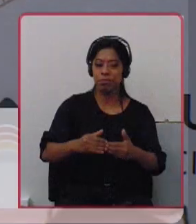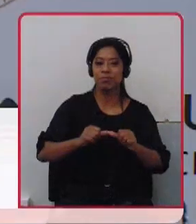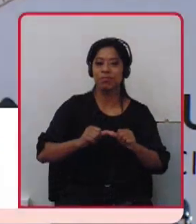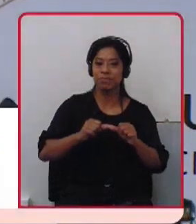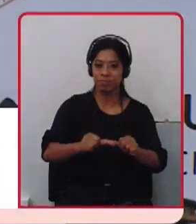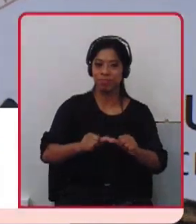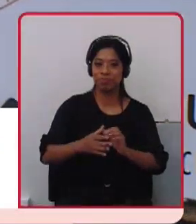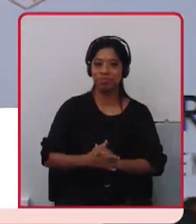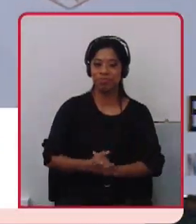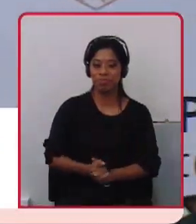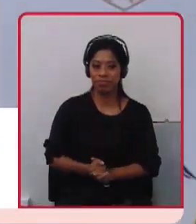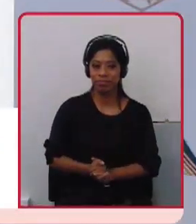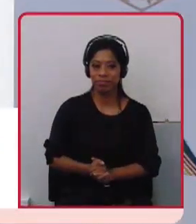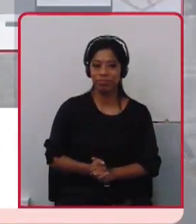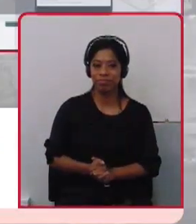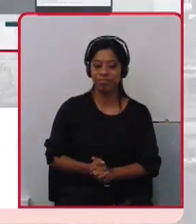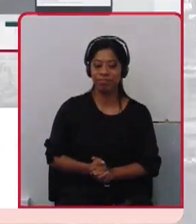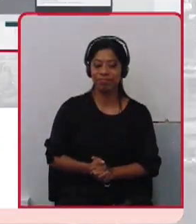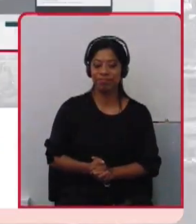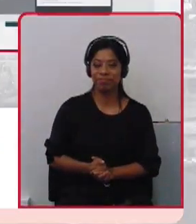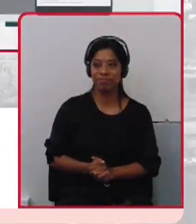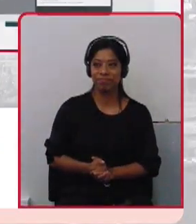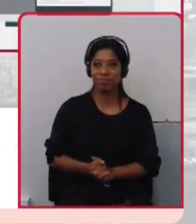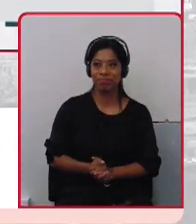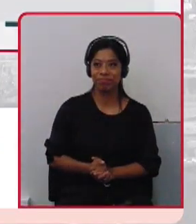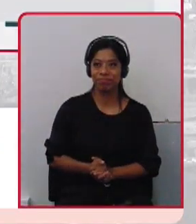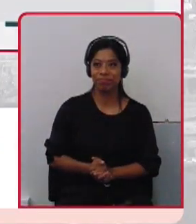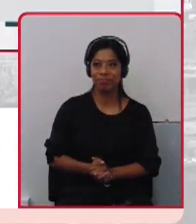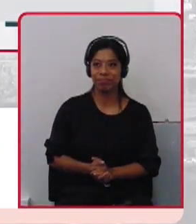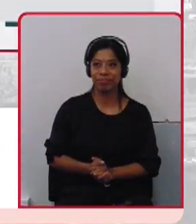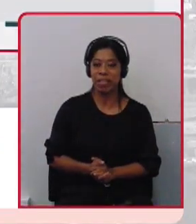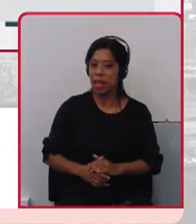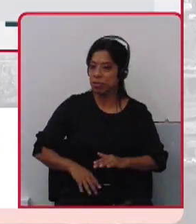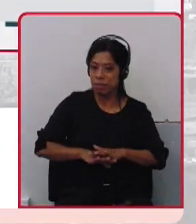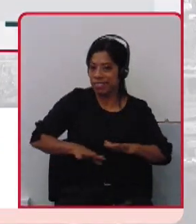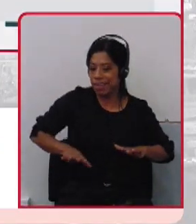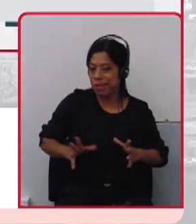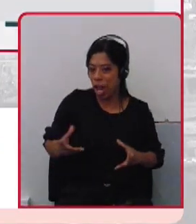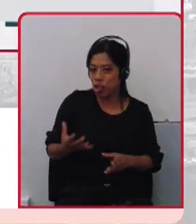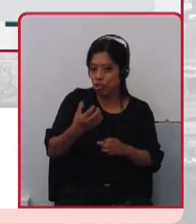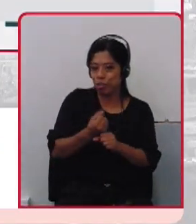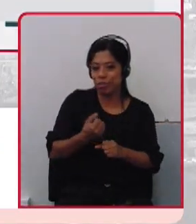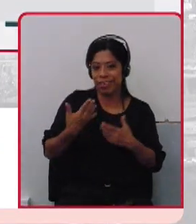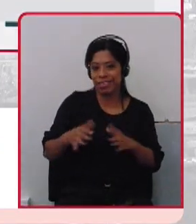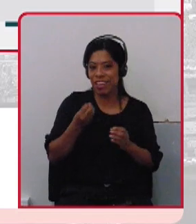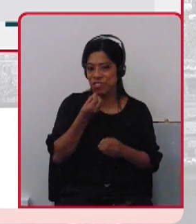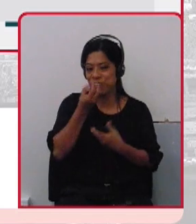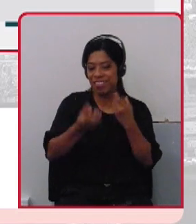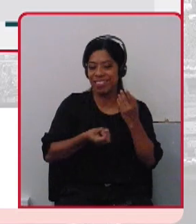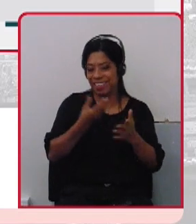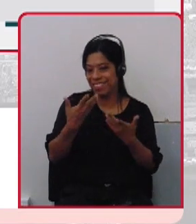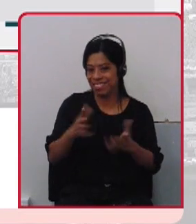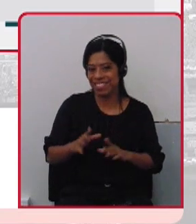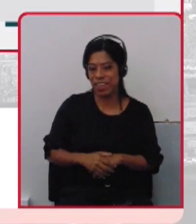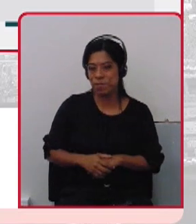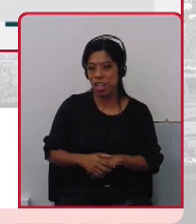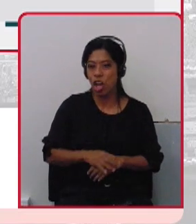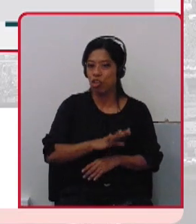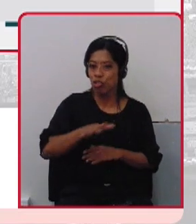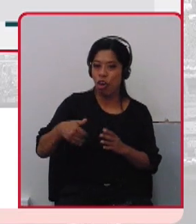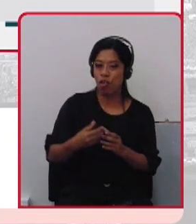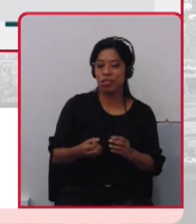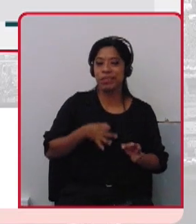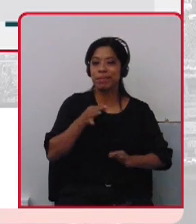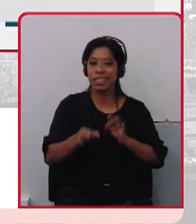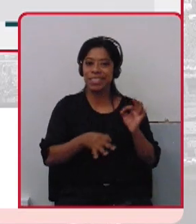Bien, eso solamente para terminar, las conclusiones ya lo había dicho en realidad en todo el desarrollo de